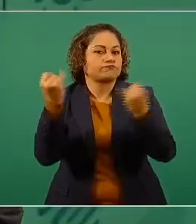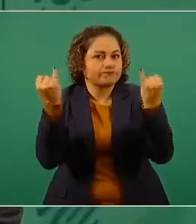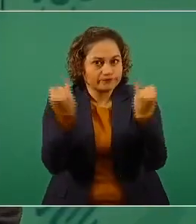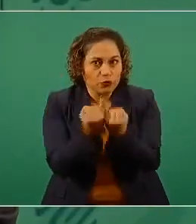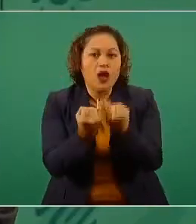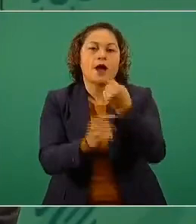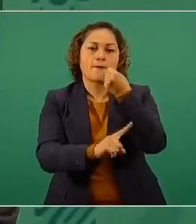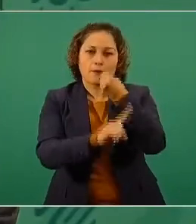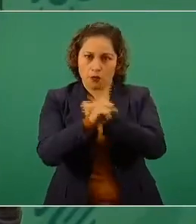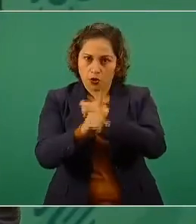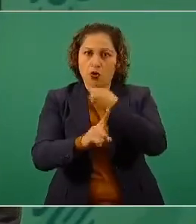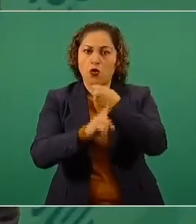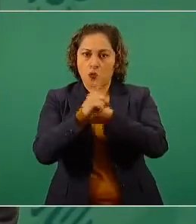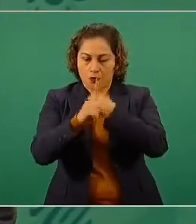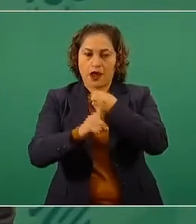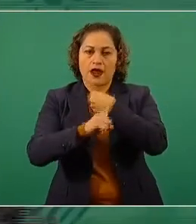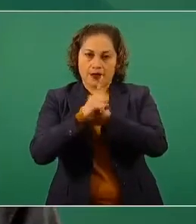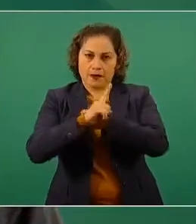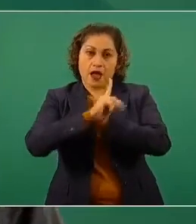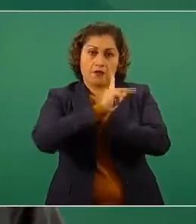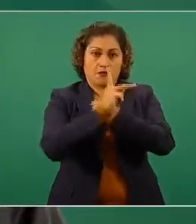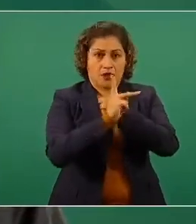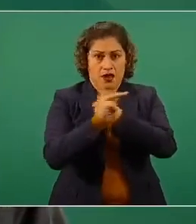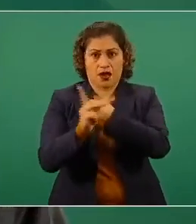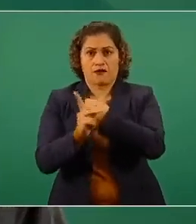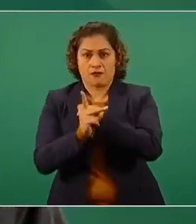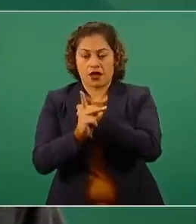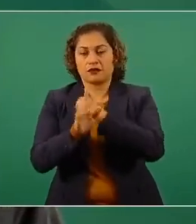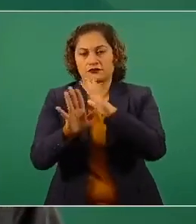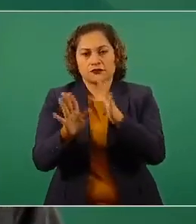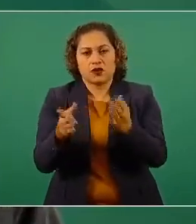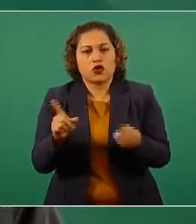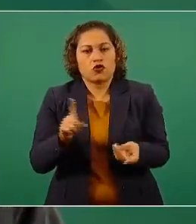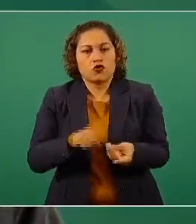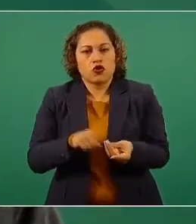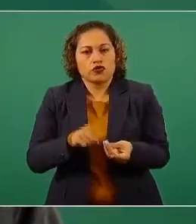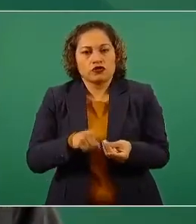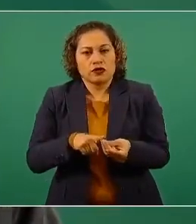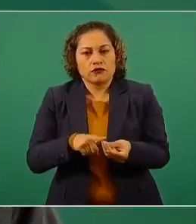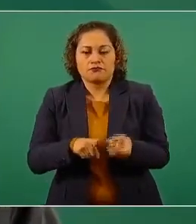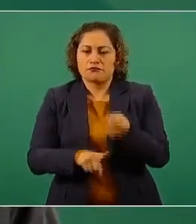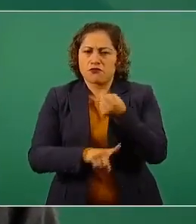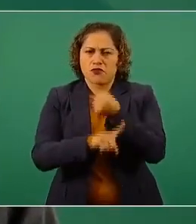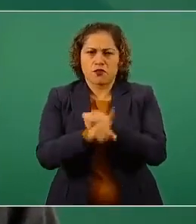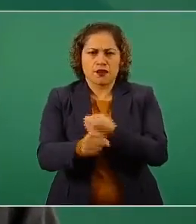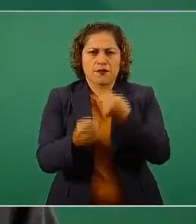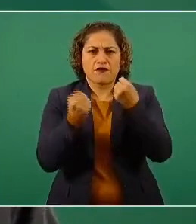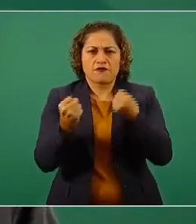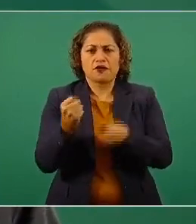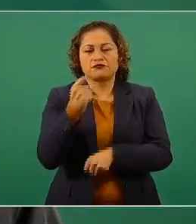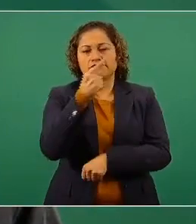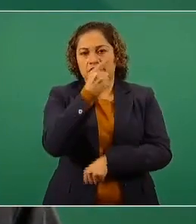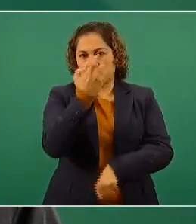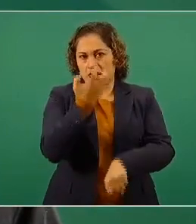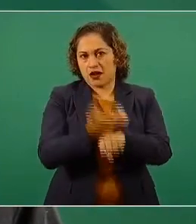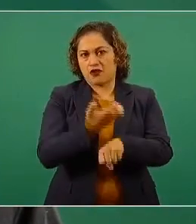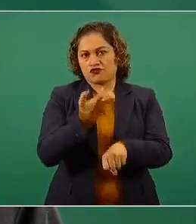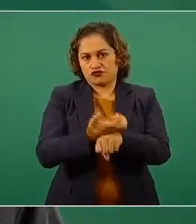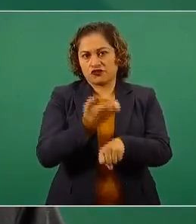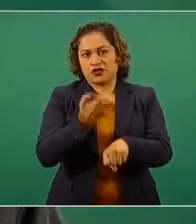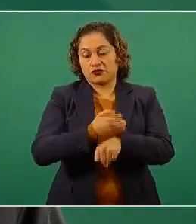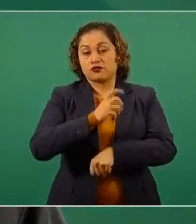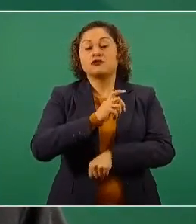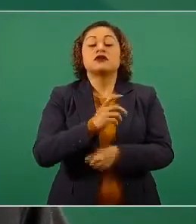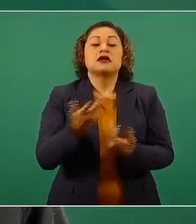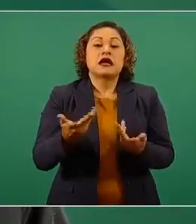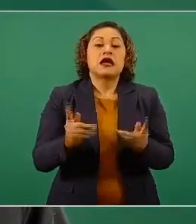aunque el problema se origina incluso en Estados Unidos, en Texas,